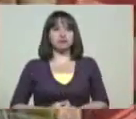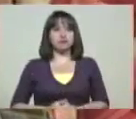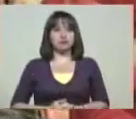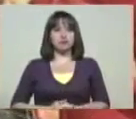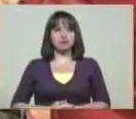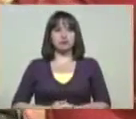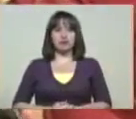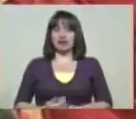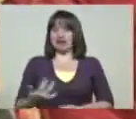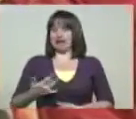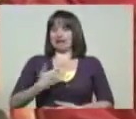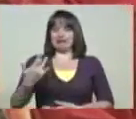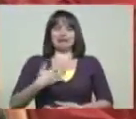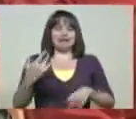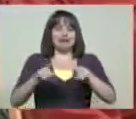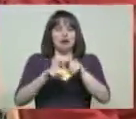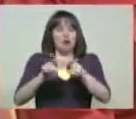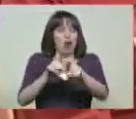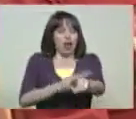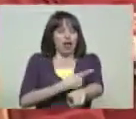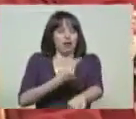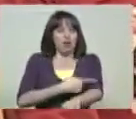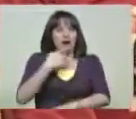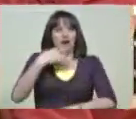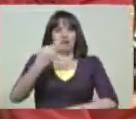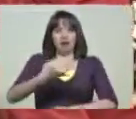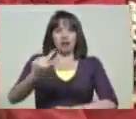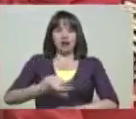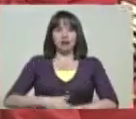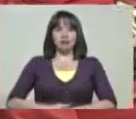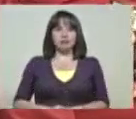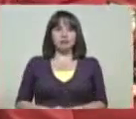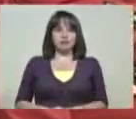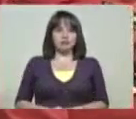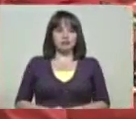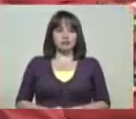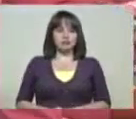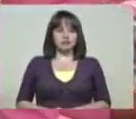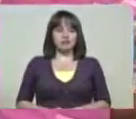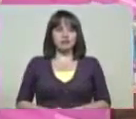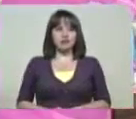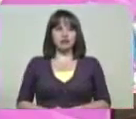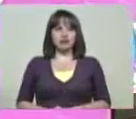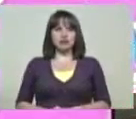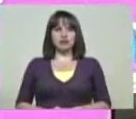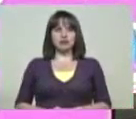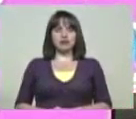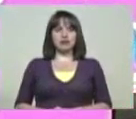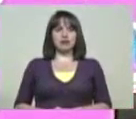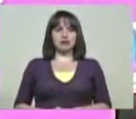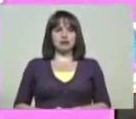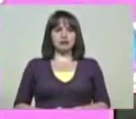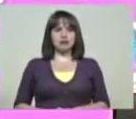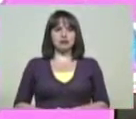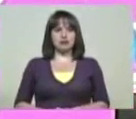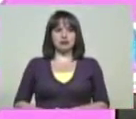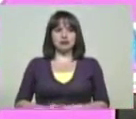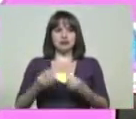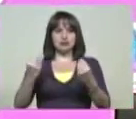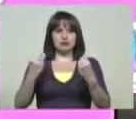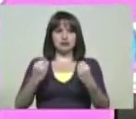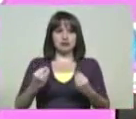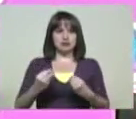lo que se siente por un hermano de verdad lealtad lo que se siente por un hermano de verdad amor